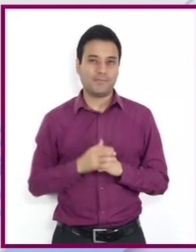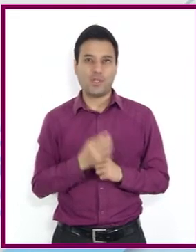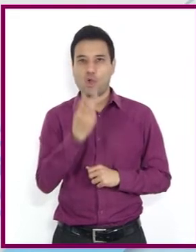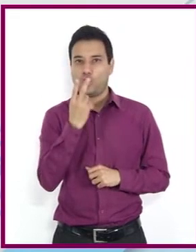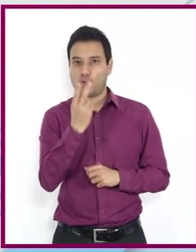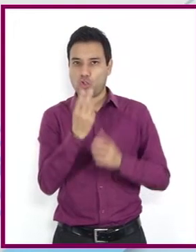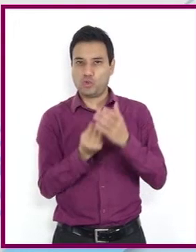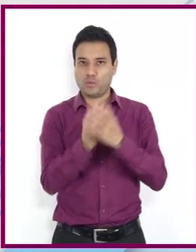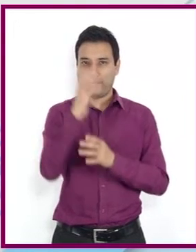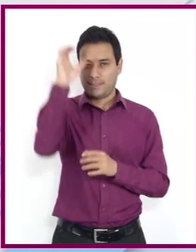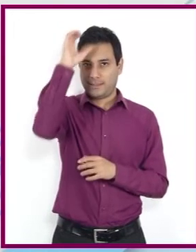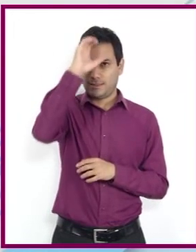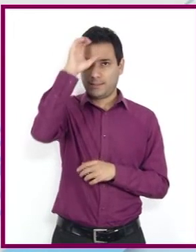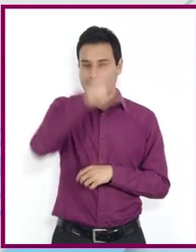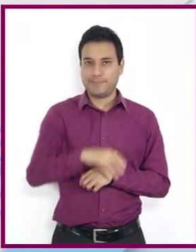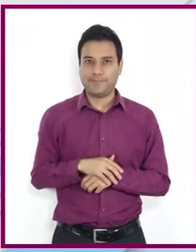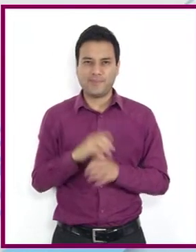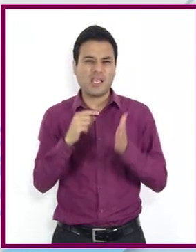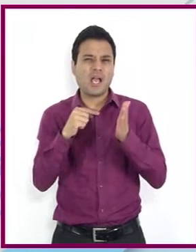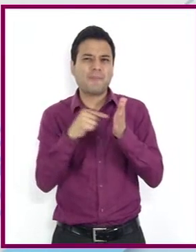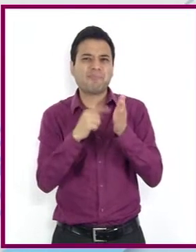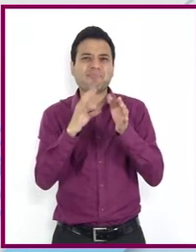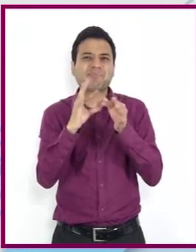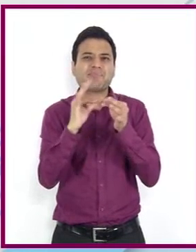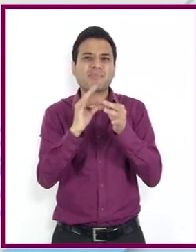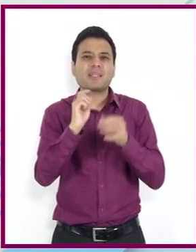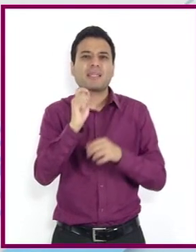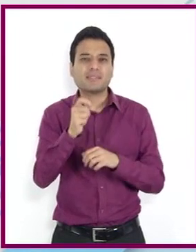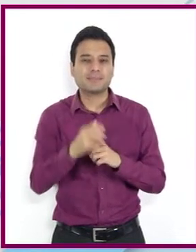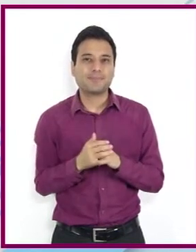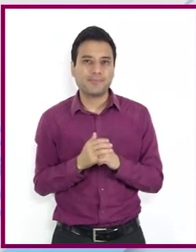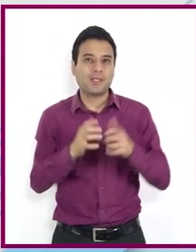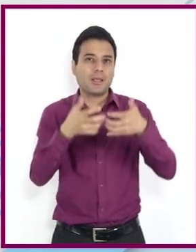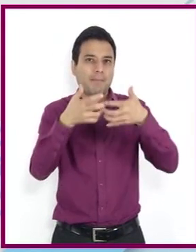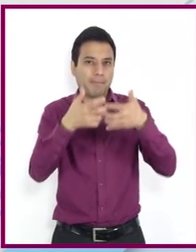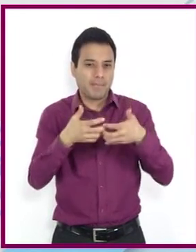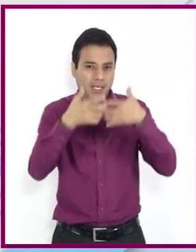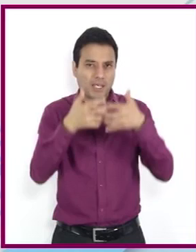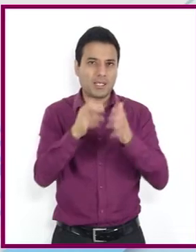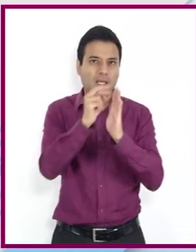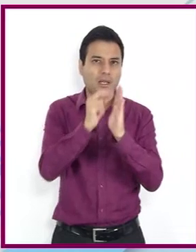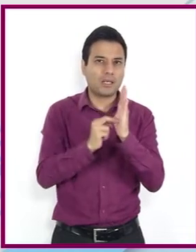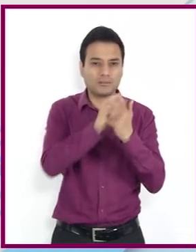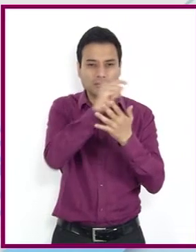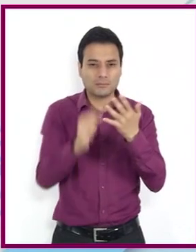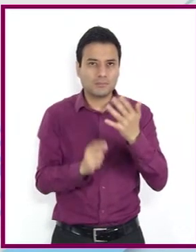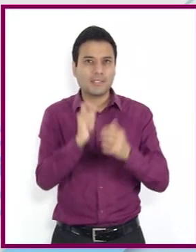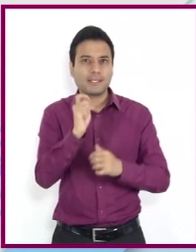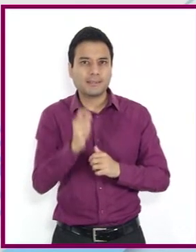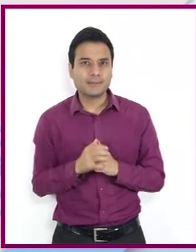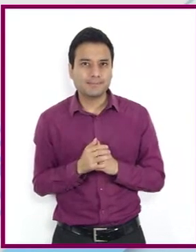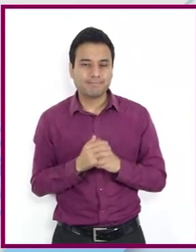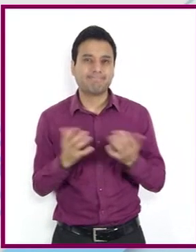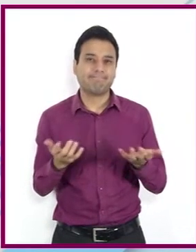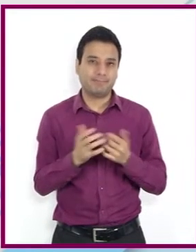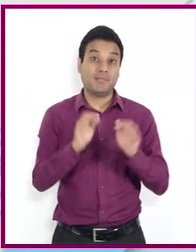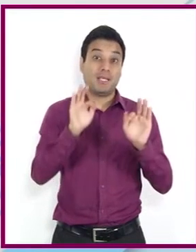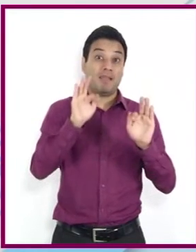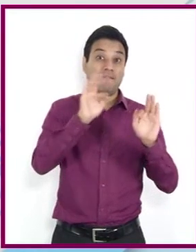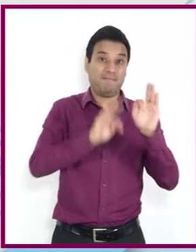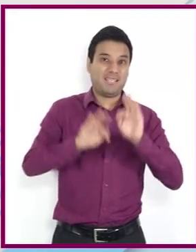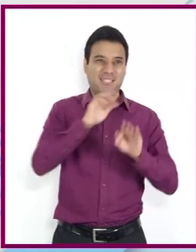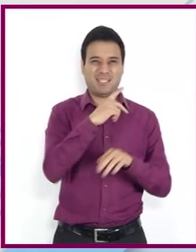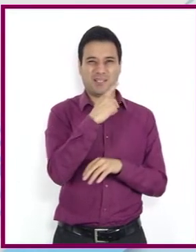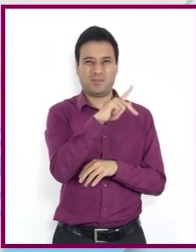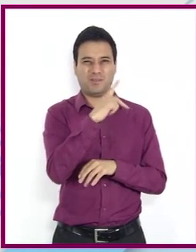ciencias. En él establece los fundamentos de la mecánica, que marca así el fin de la física